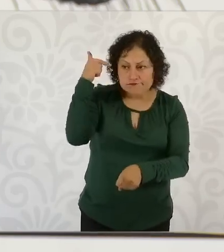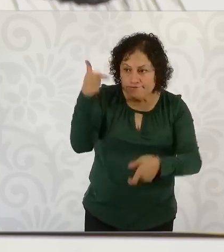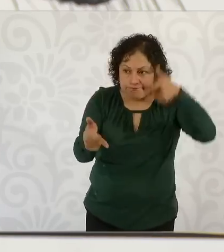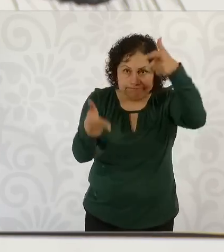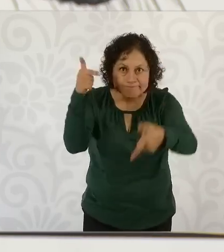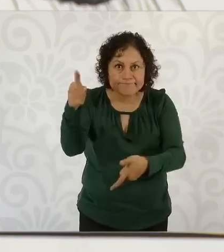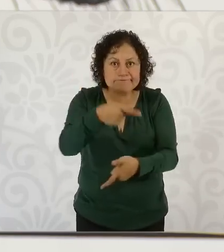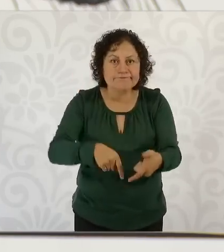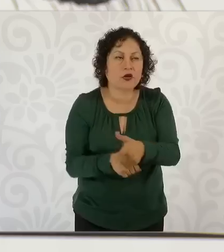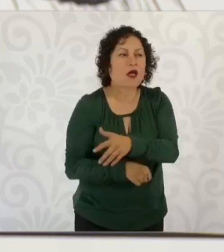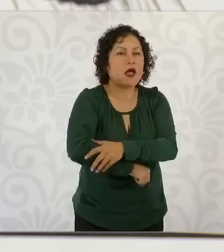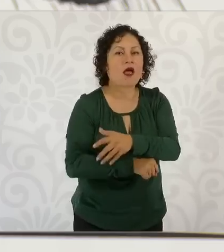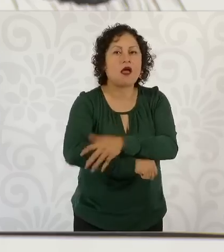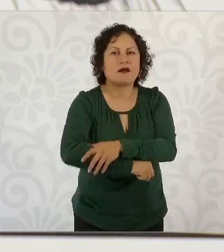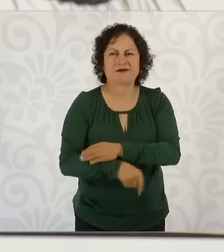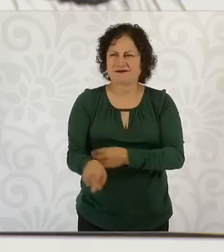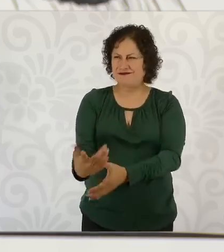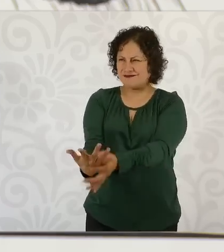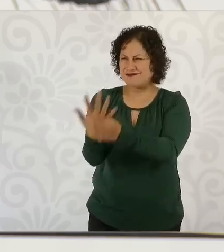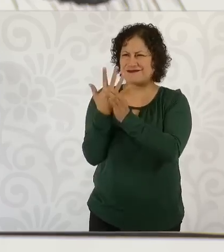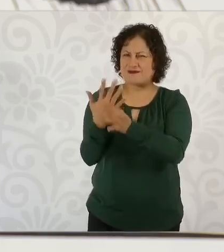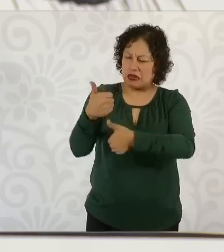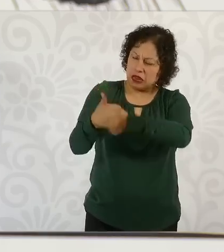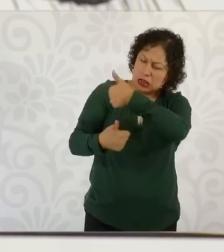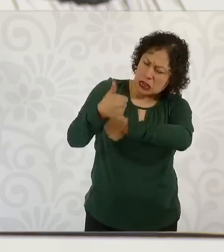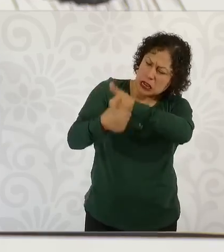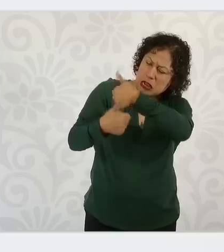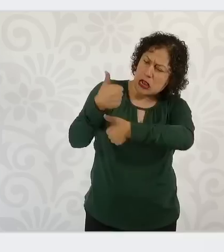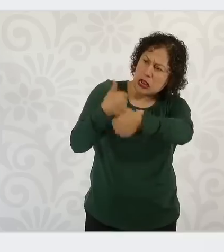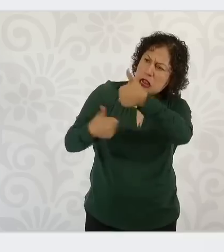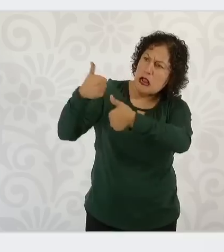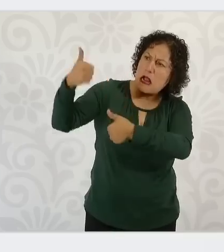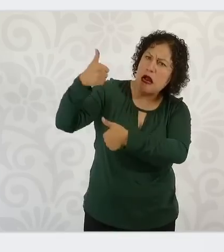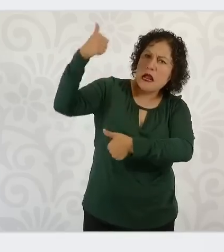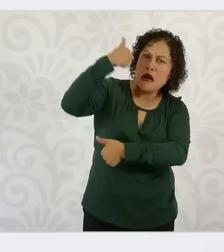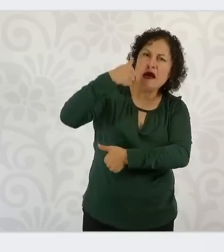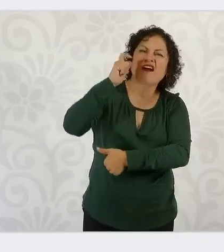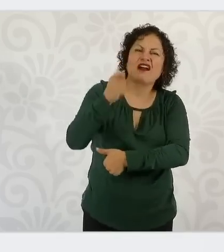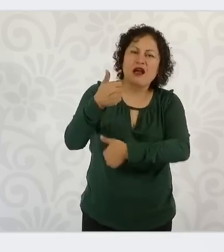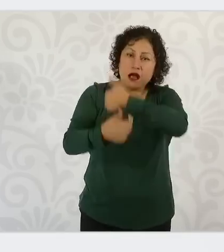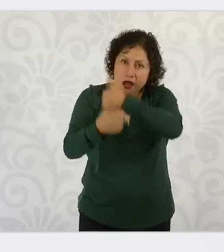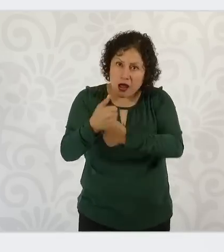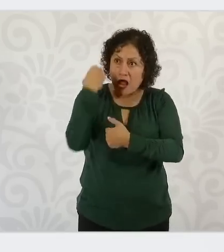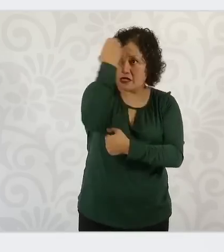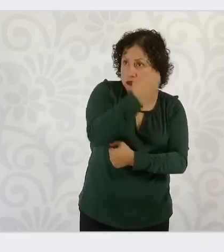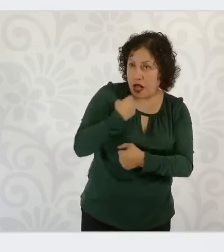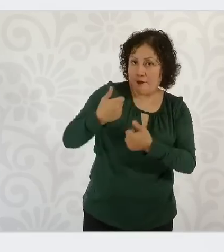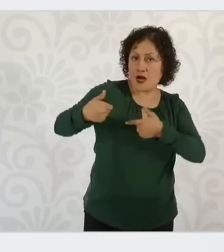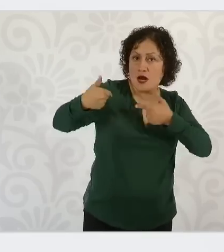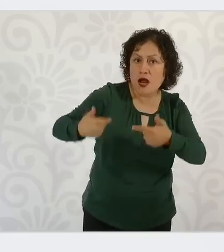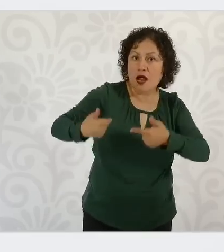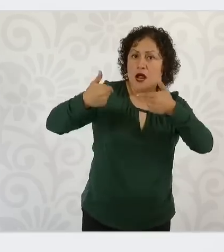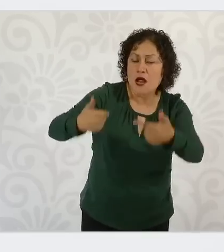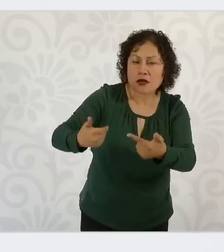O sea, ¿por qué hablan de carrera judicial? Carrera judicial quiere decir que hicieron su examen, lo pasaron y luego la siguiente y la siguiente.